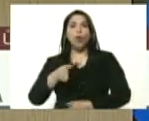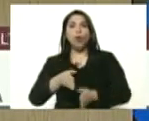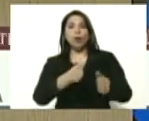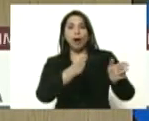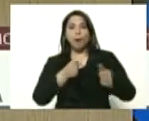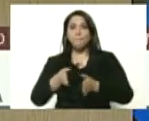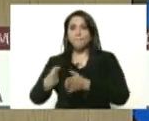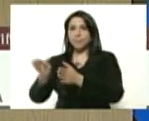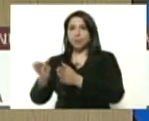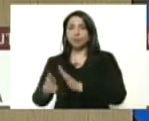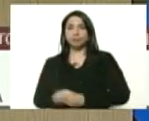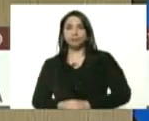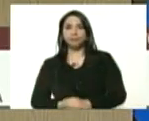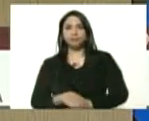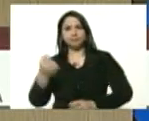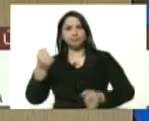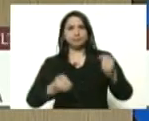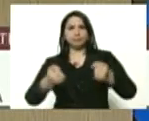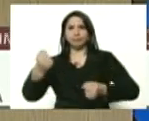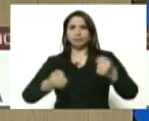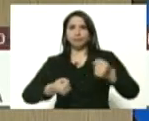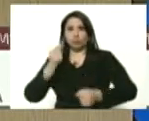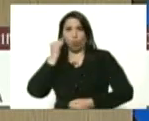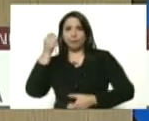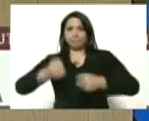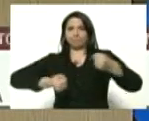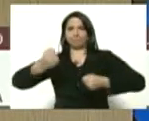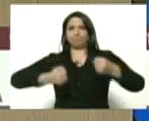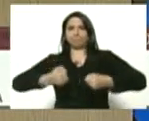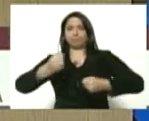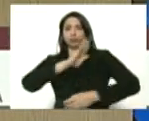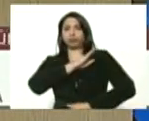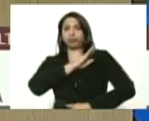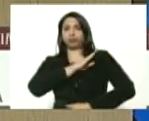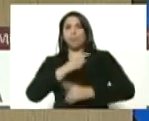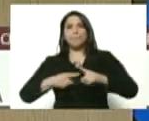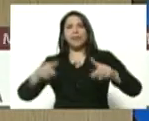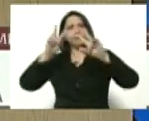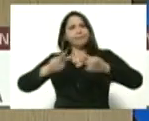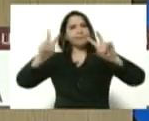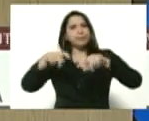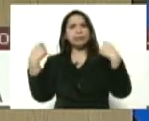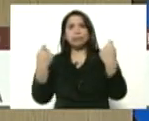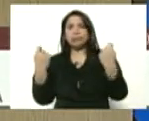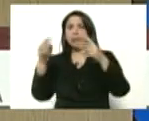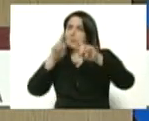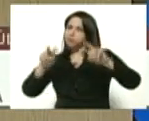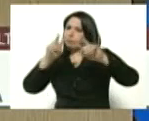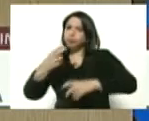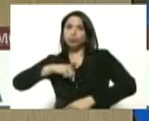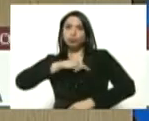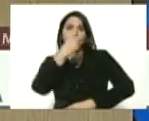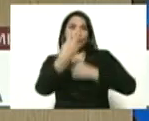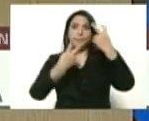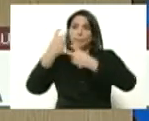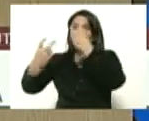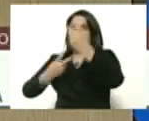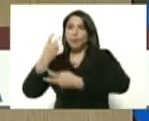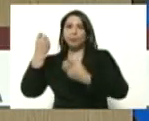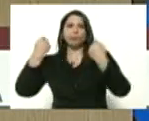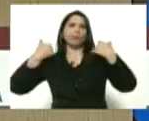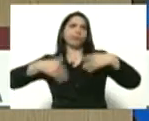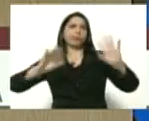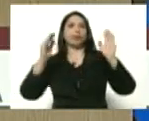de oficio conductor, que en la jornada de despistaje masivo, donde hemos visitado cientos de miles de